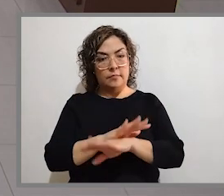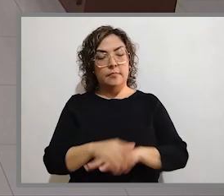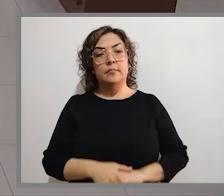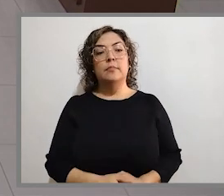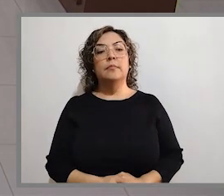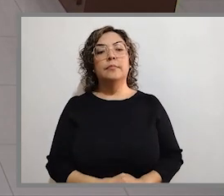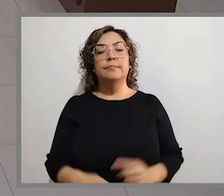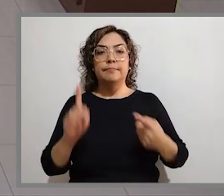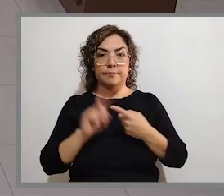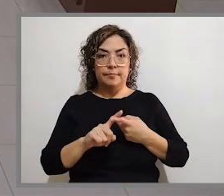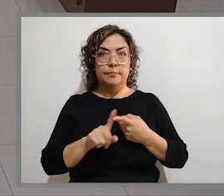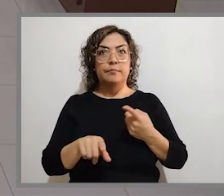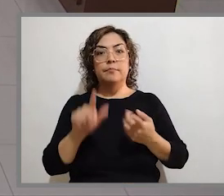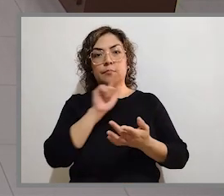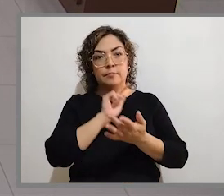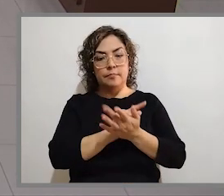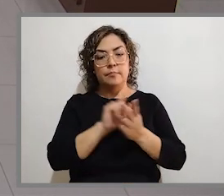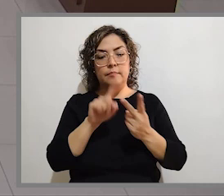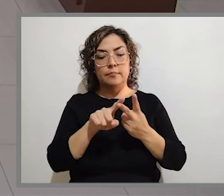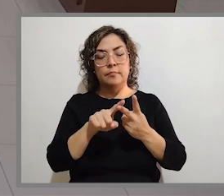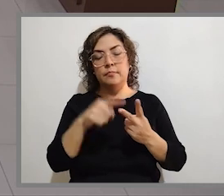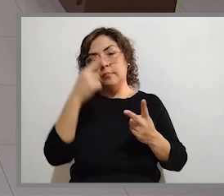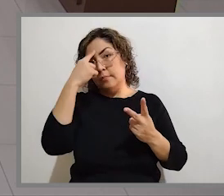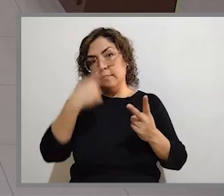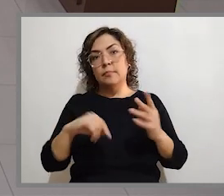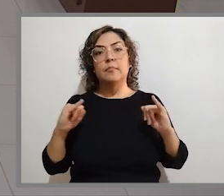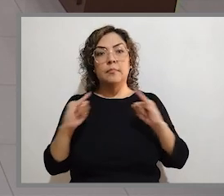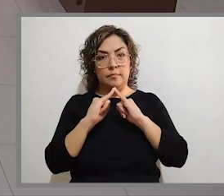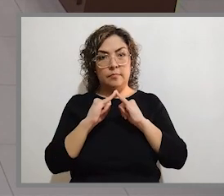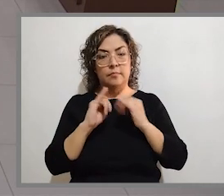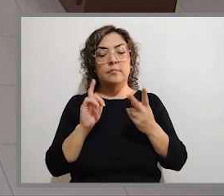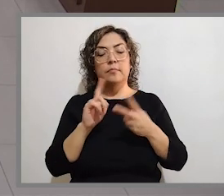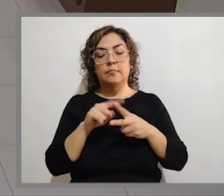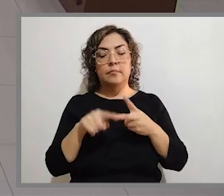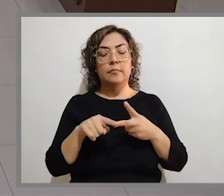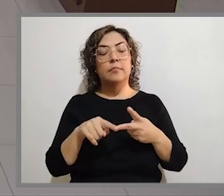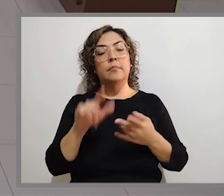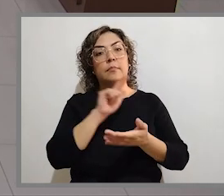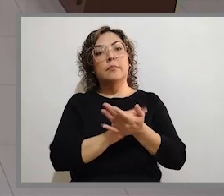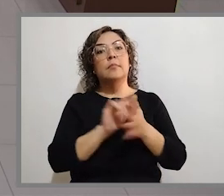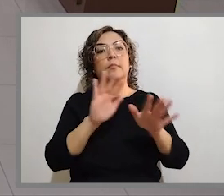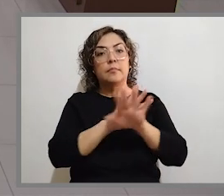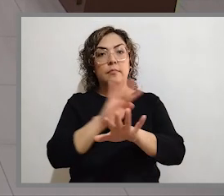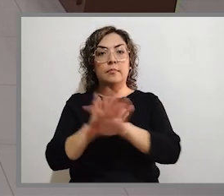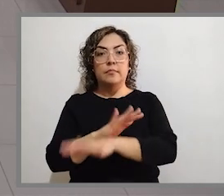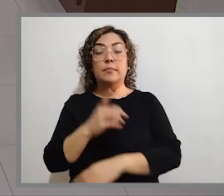Ley General de Instituciones y Procedimientos Electorales, nos proponen, o más bien